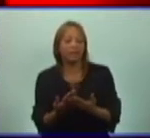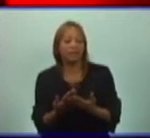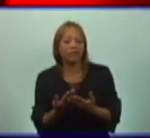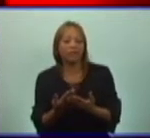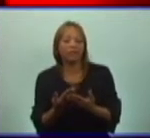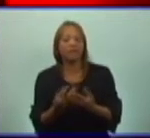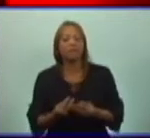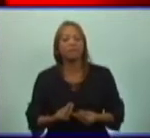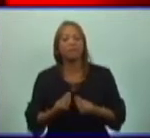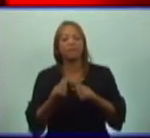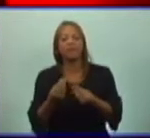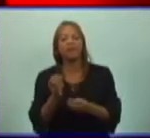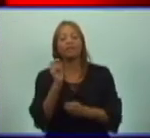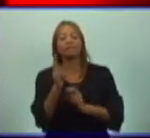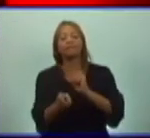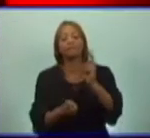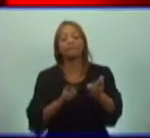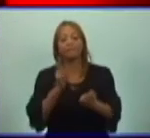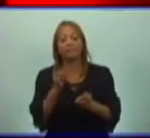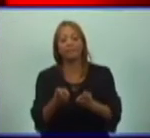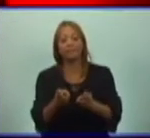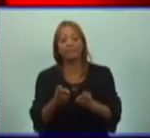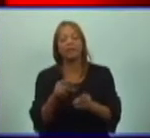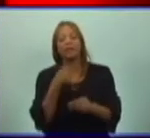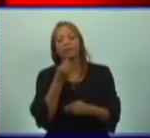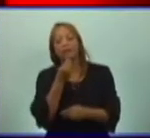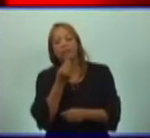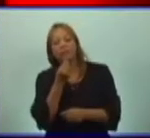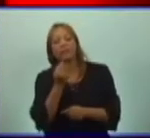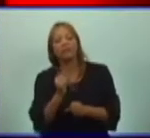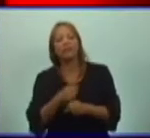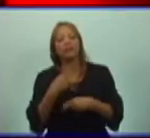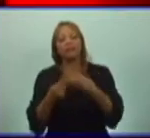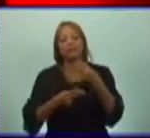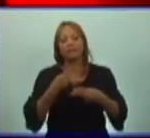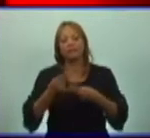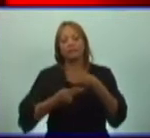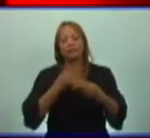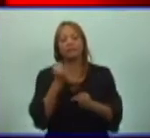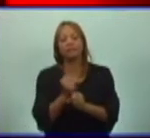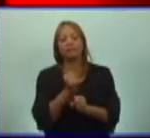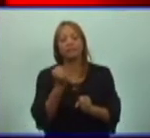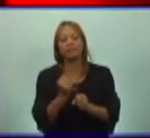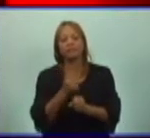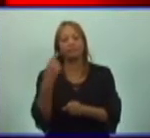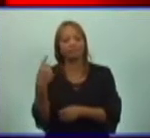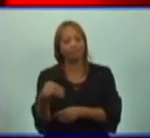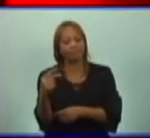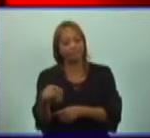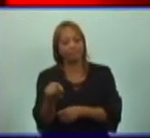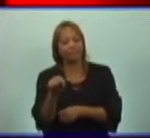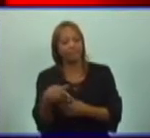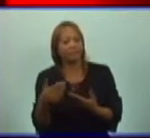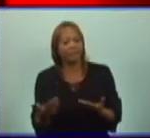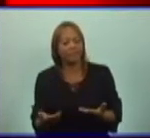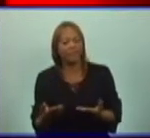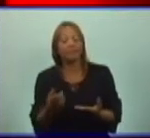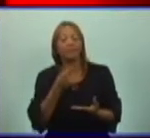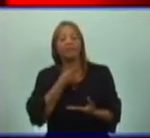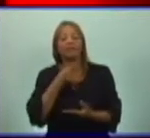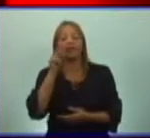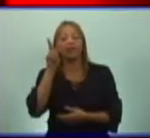a ofrecer las orientaciones para que puedan realizar el trabajo práctico, donde se evaluarán